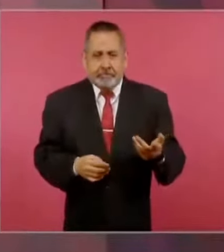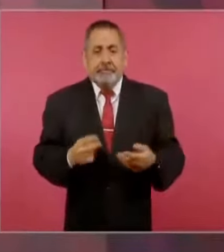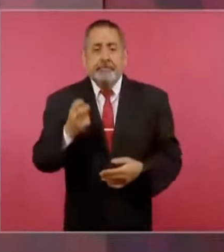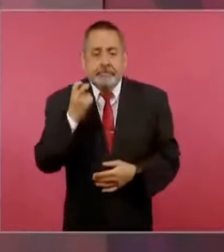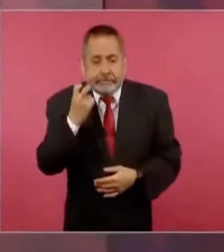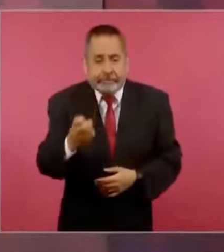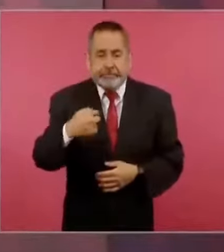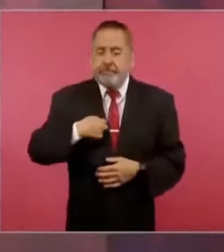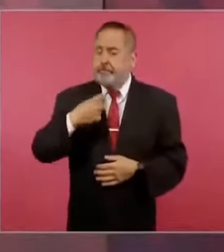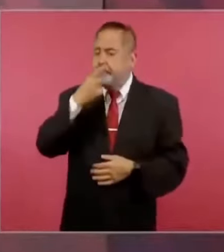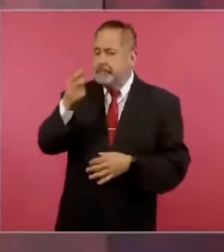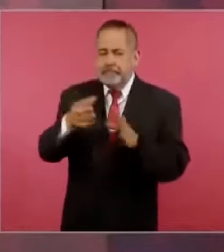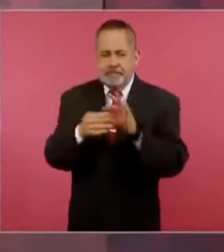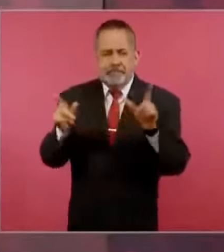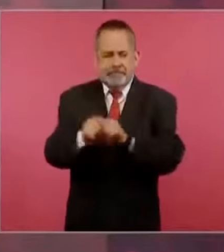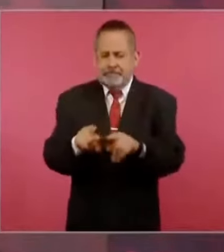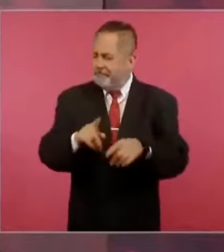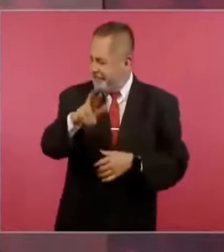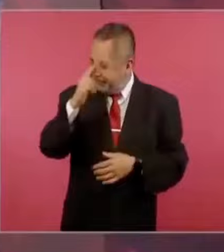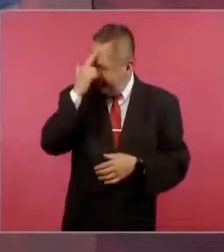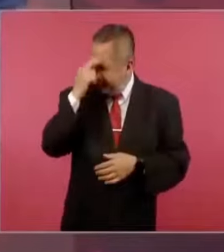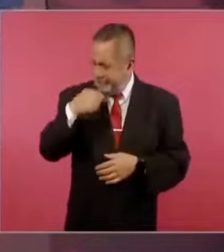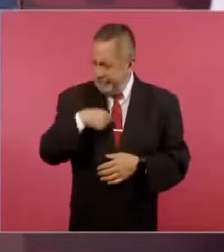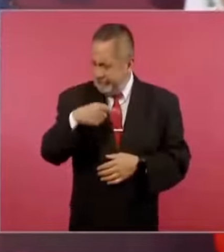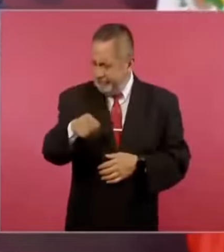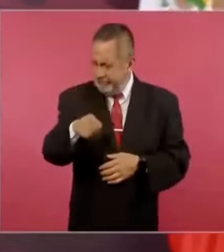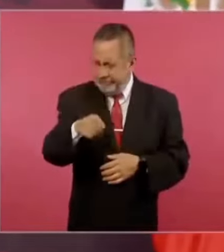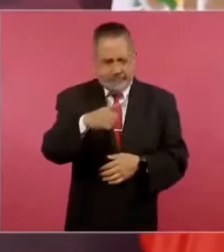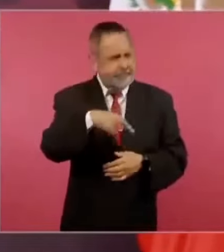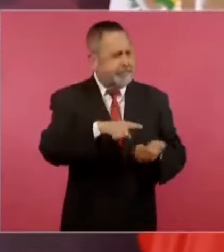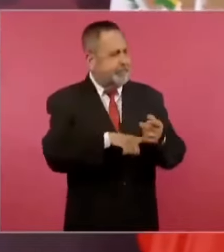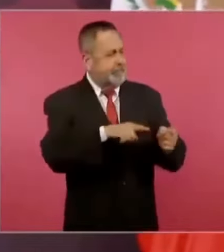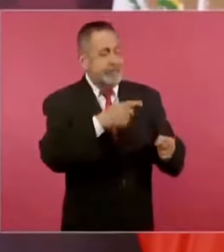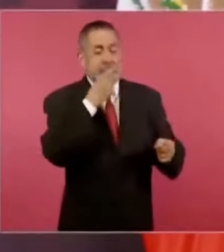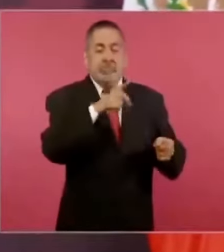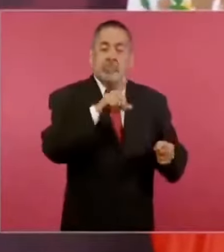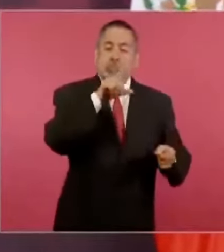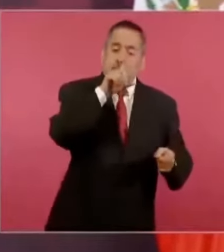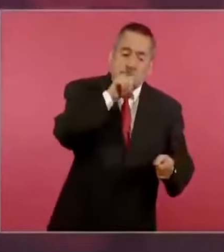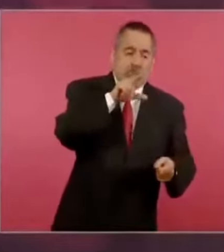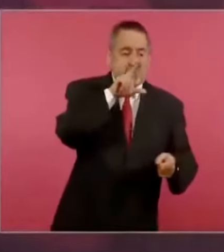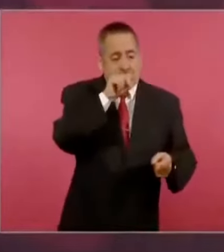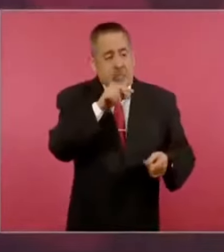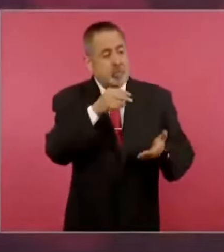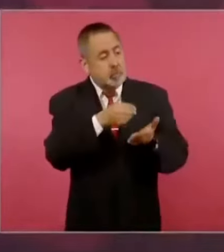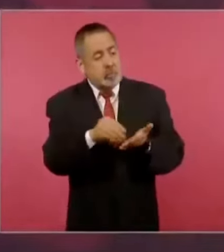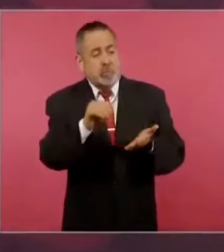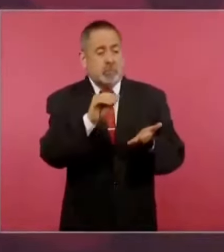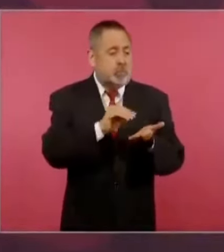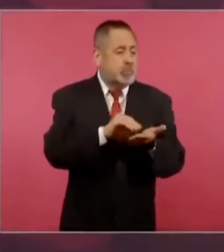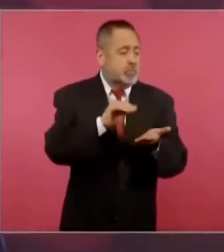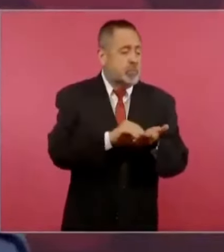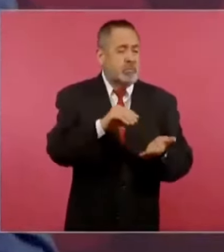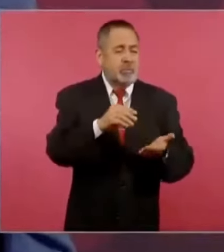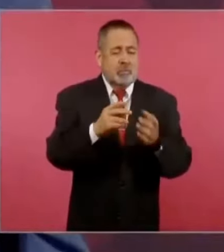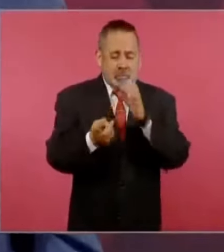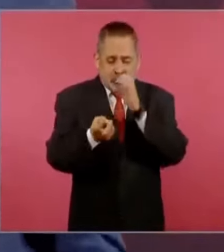Y todavía me acuerdo de pollos, patos, chivos, borregos, puercos,